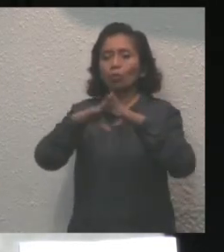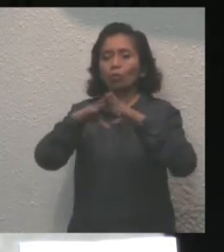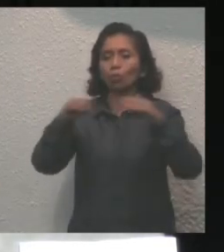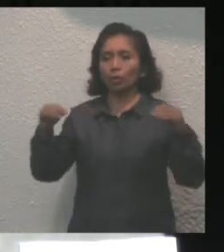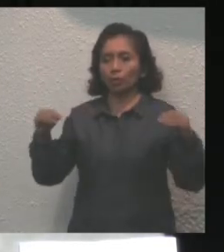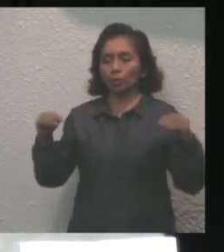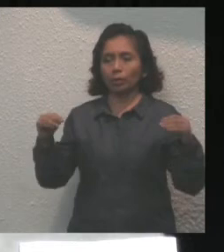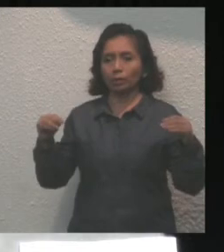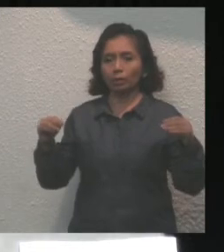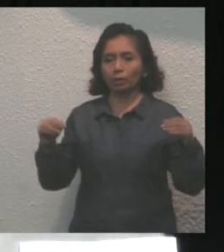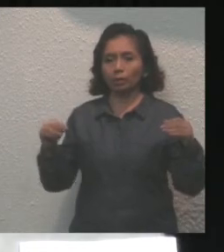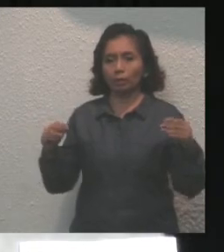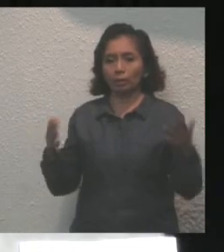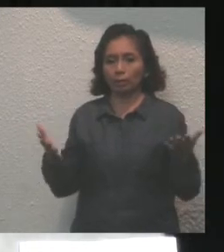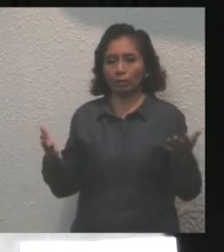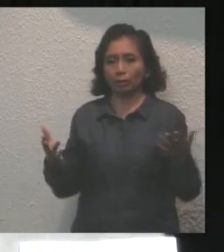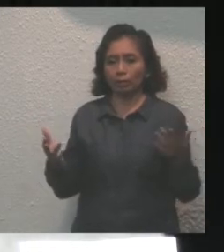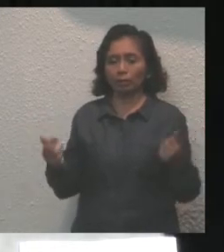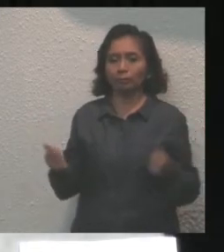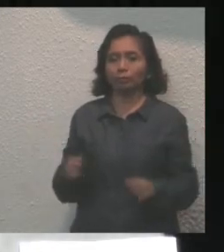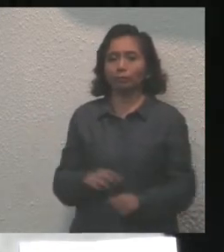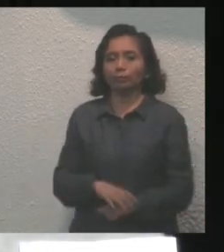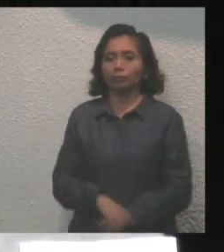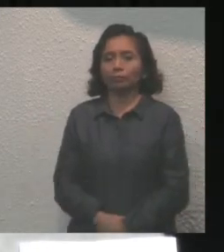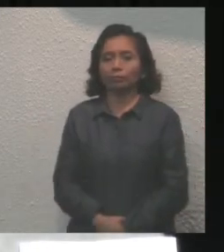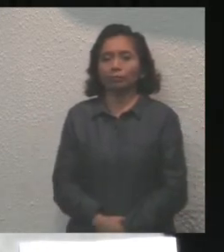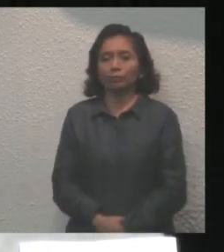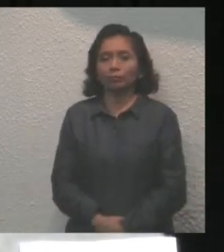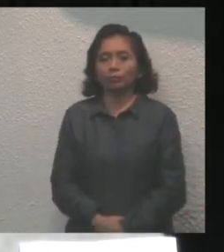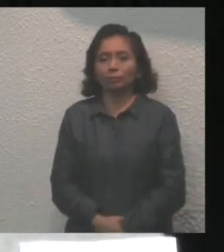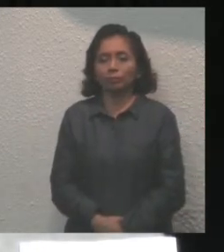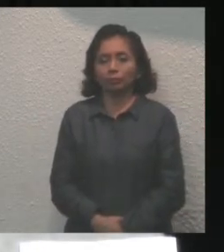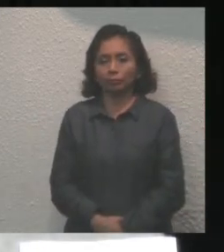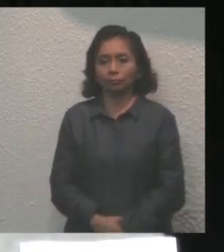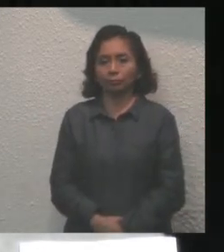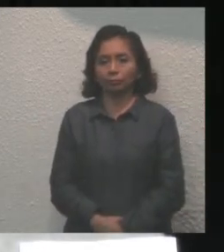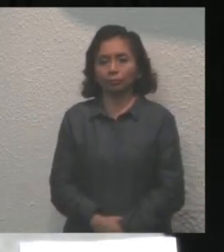históricas demandas de nuestros ciudadanos.